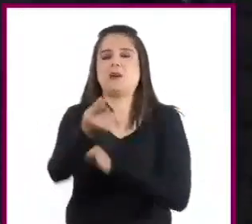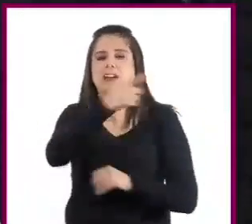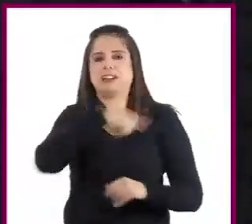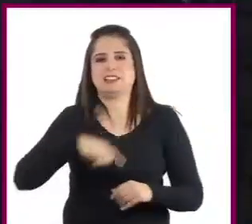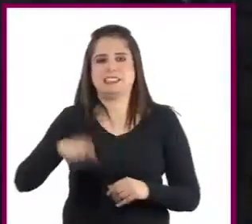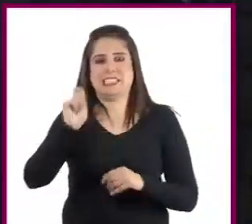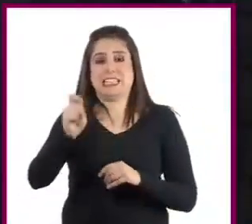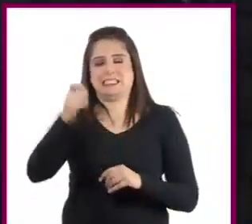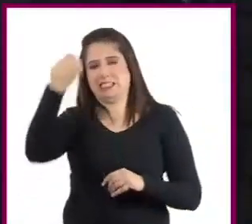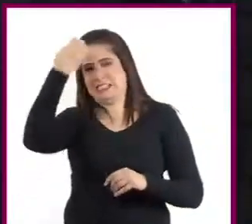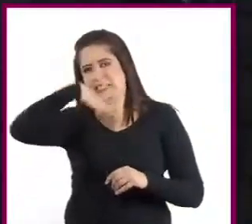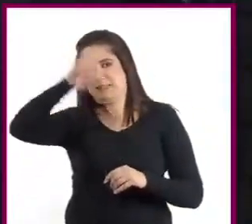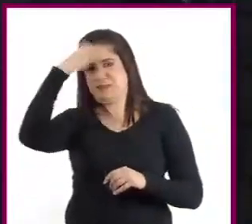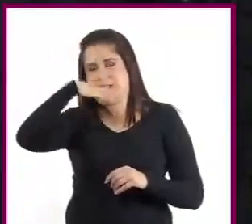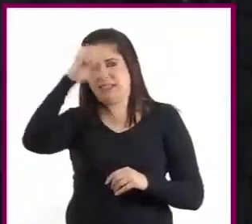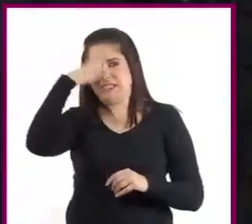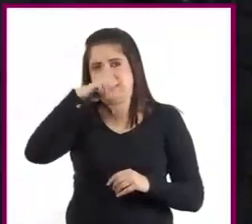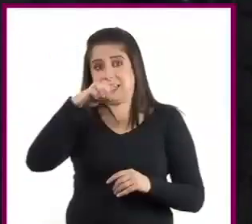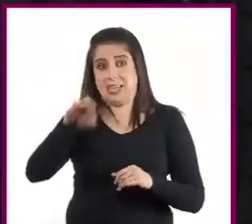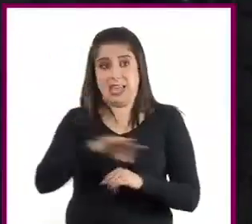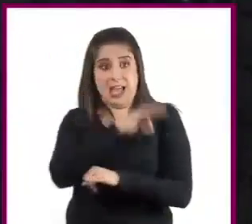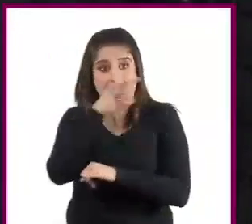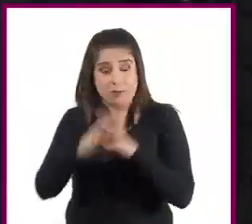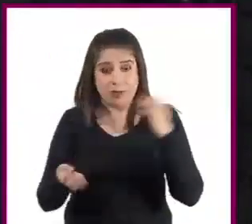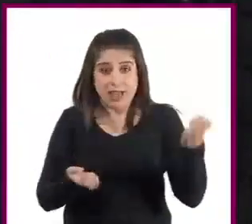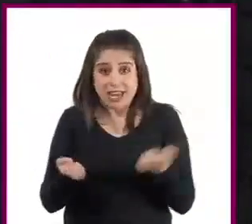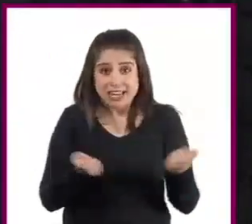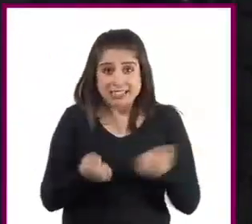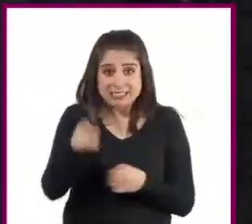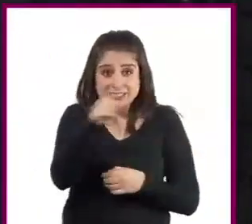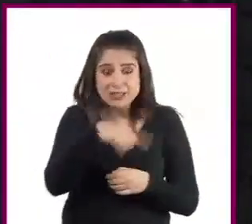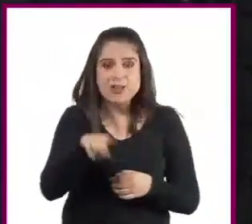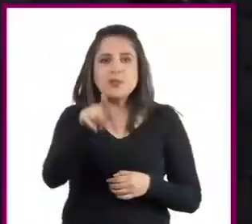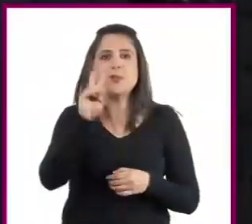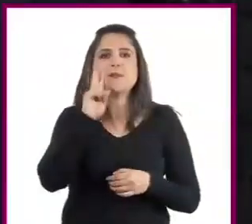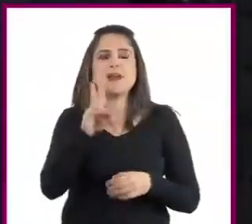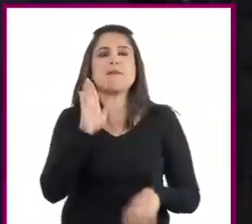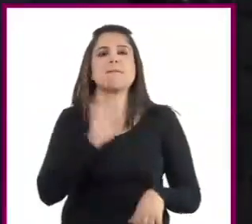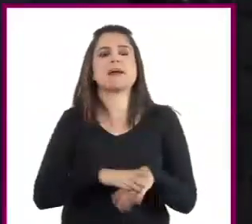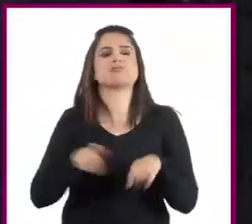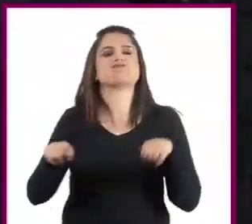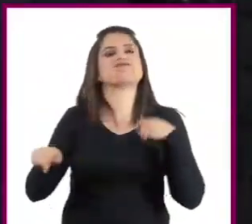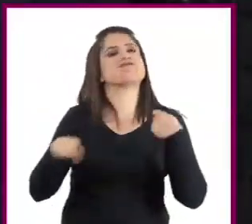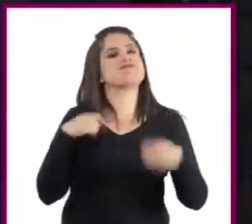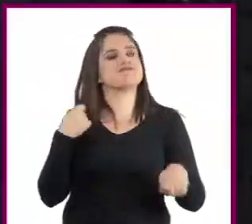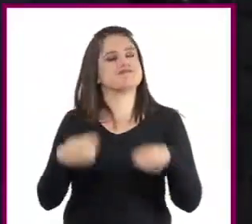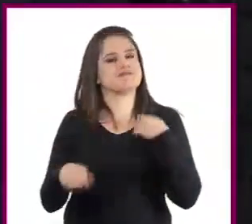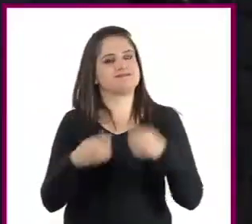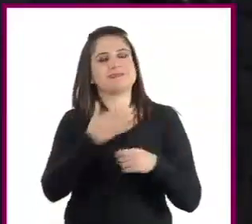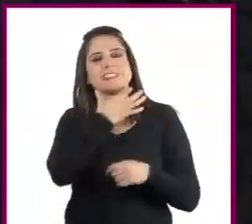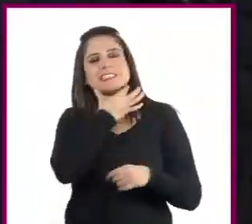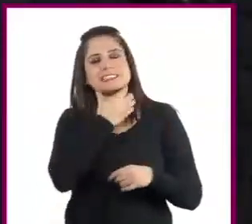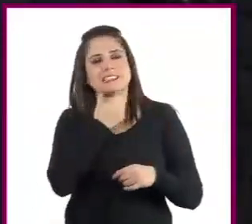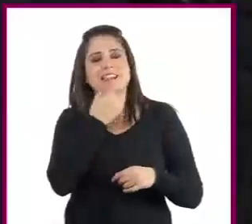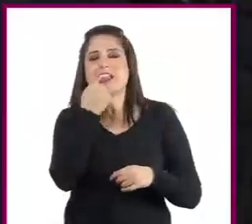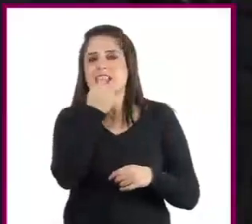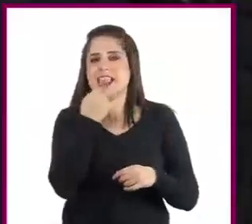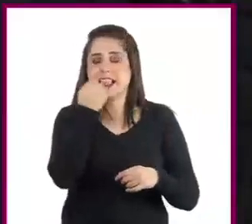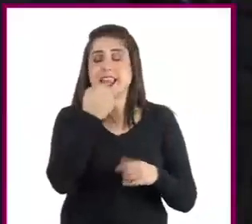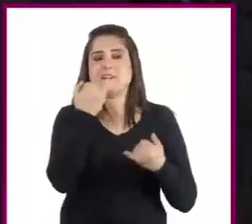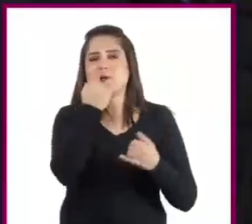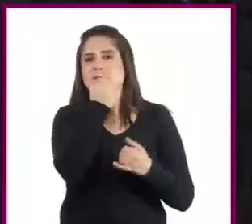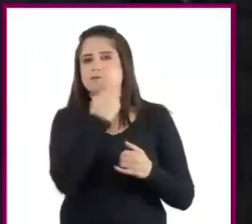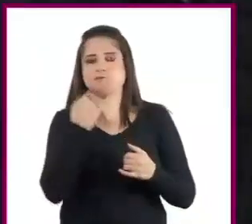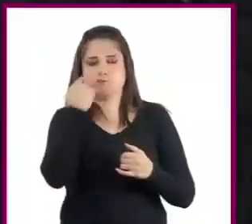somos experiencia. Al finalizar el ejercicio, notarás mayor flexibilidad en tu mandíbula, lengua y